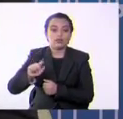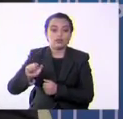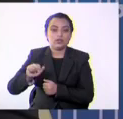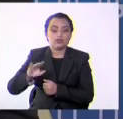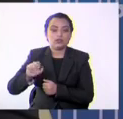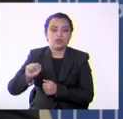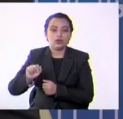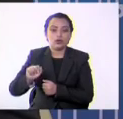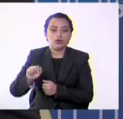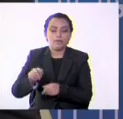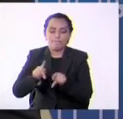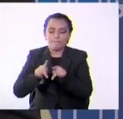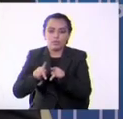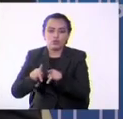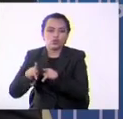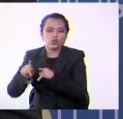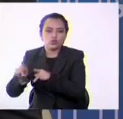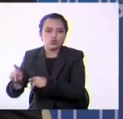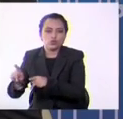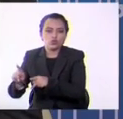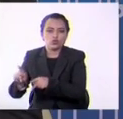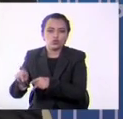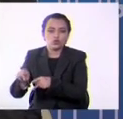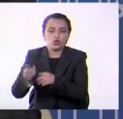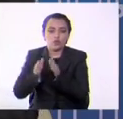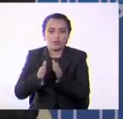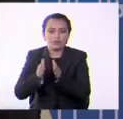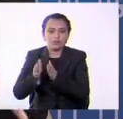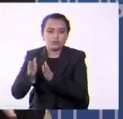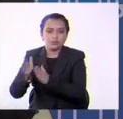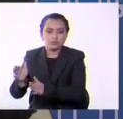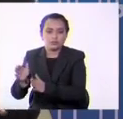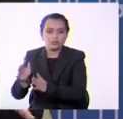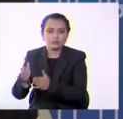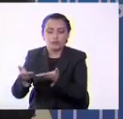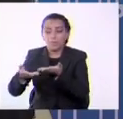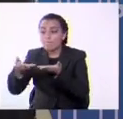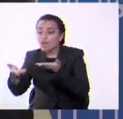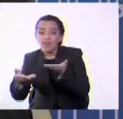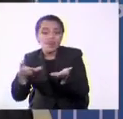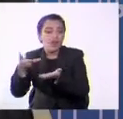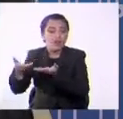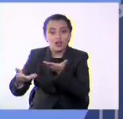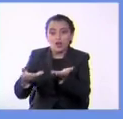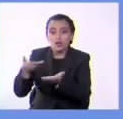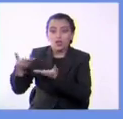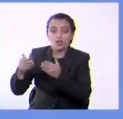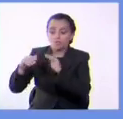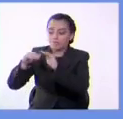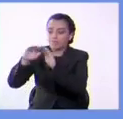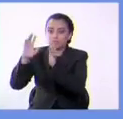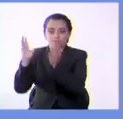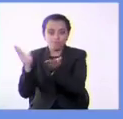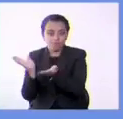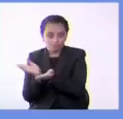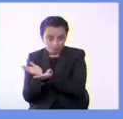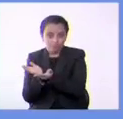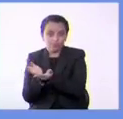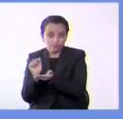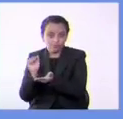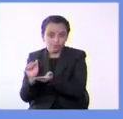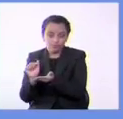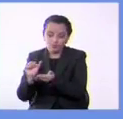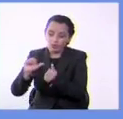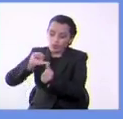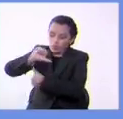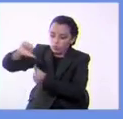comerciales, ¿sí? Ya que cuando ubicamos la globalización muchas veces surge en otros elementos